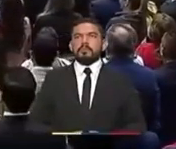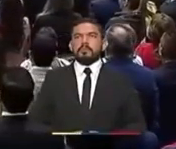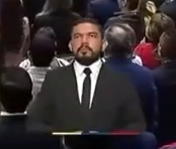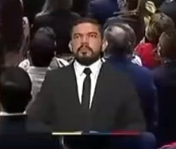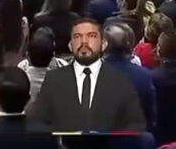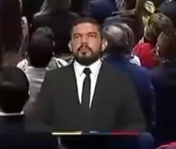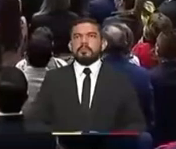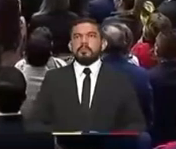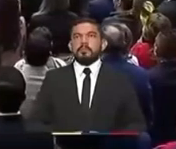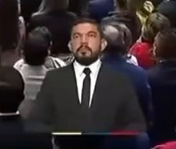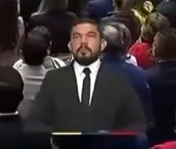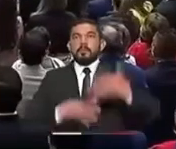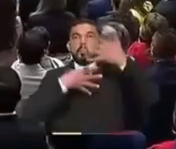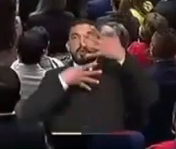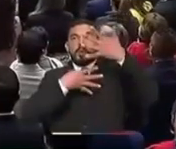Noveno,